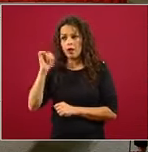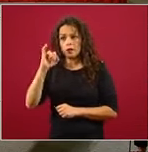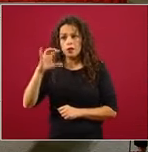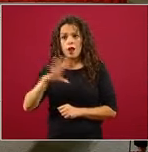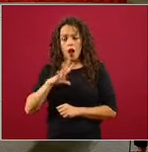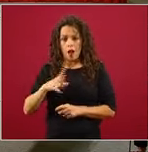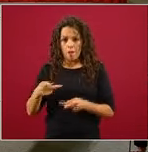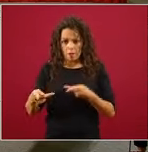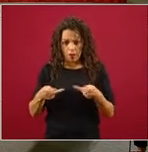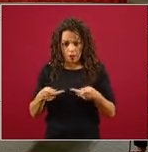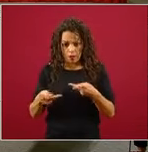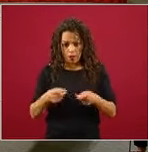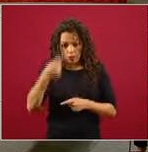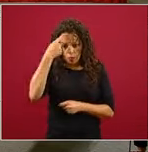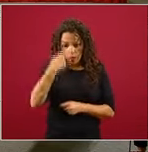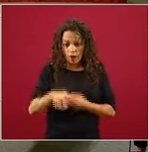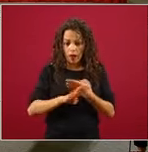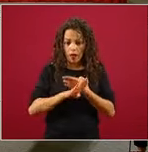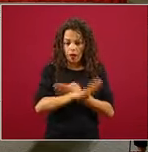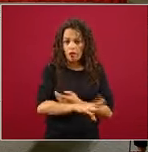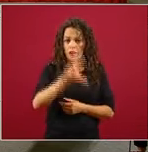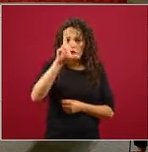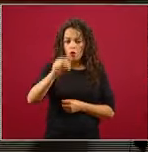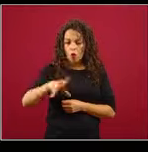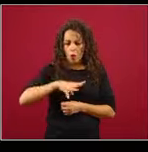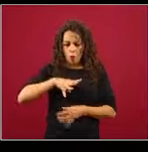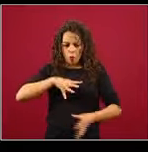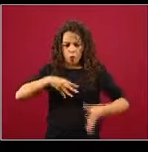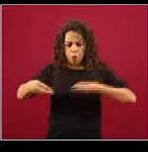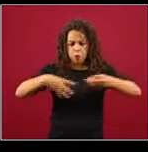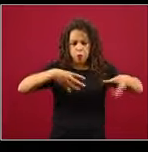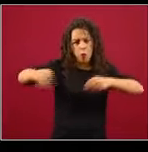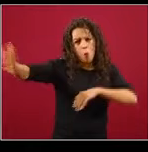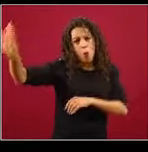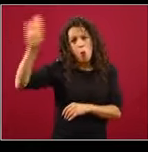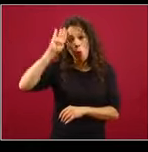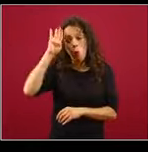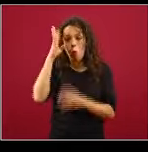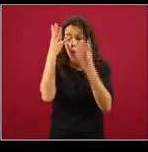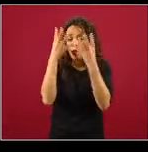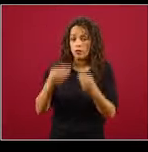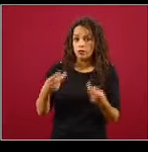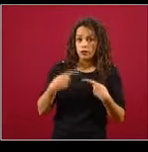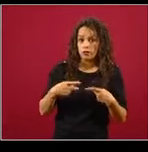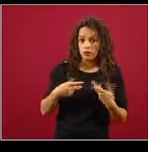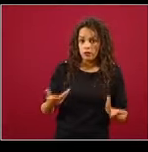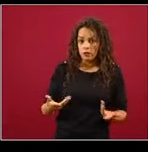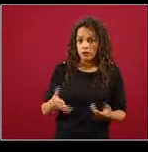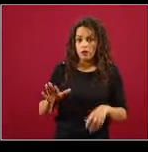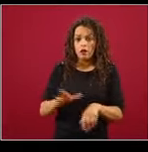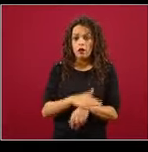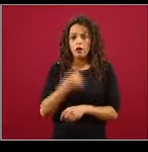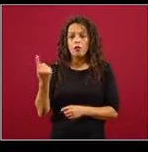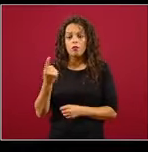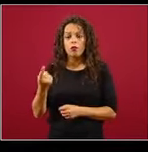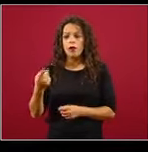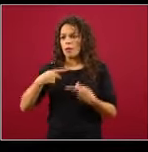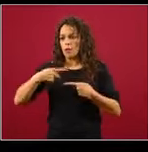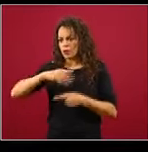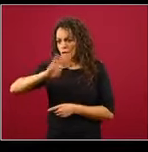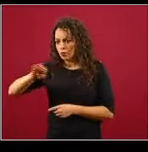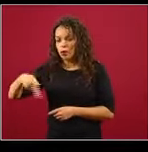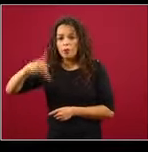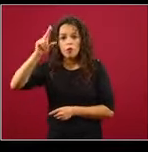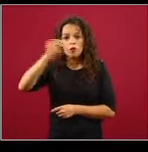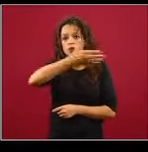y que no haya brotes masivos? Como usted comenta, tal vez lamentablemente hay personas falleciendo y no se sabe que fue por COVID o algo porque nunca